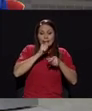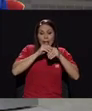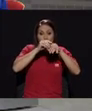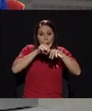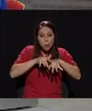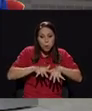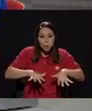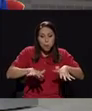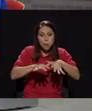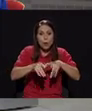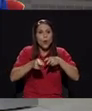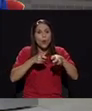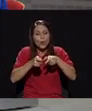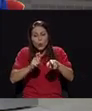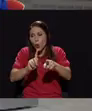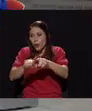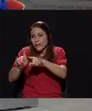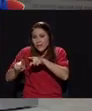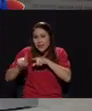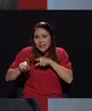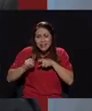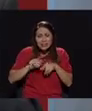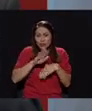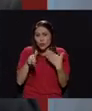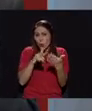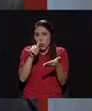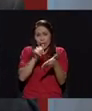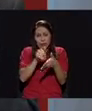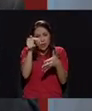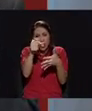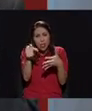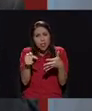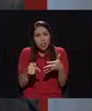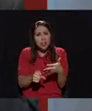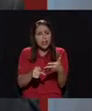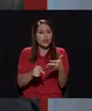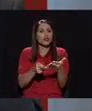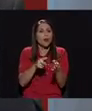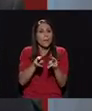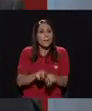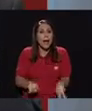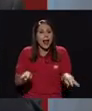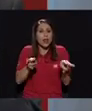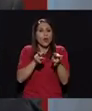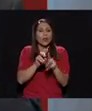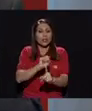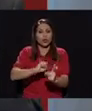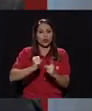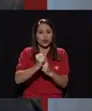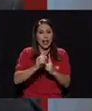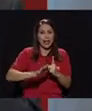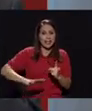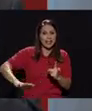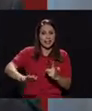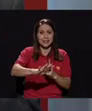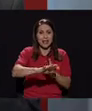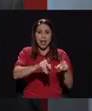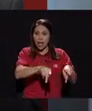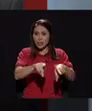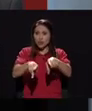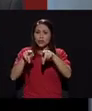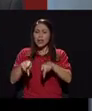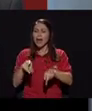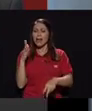los acuíferos, etcétera, etcétera, ¿okay? Belleza escénica y todo. Son valores sociales, o sea, la sociedad los percibe, los